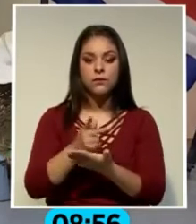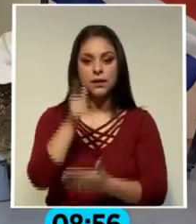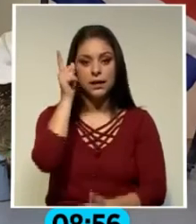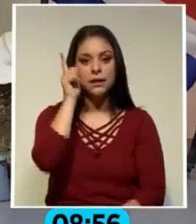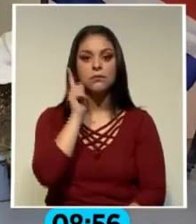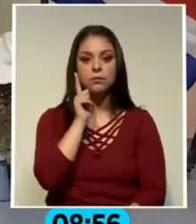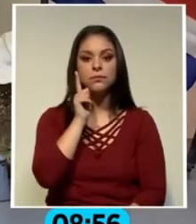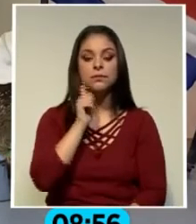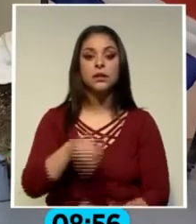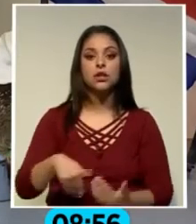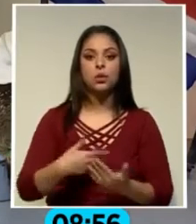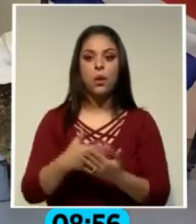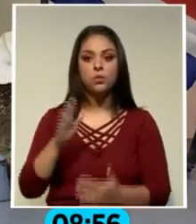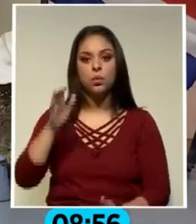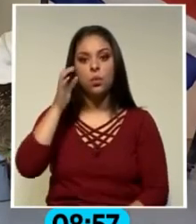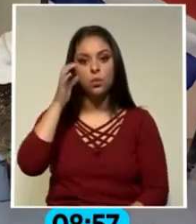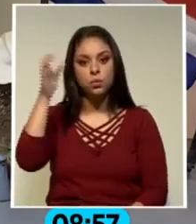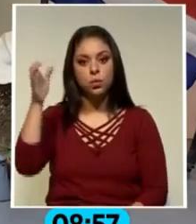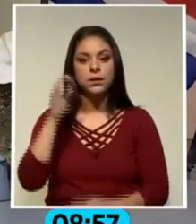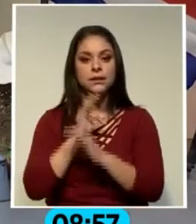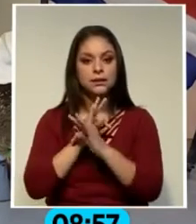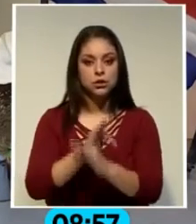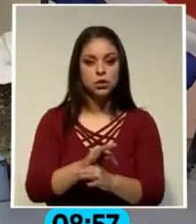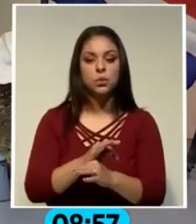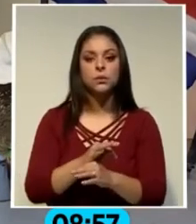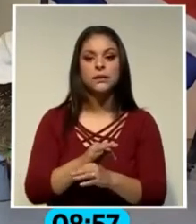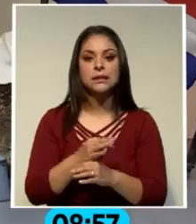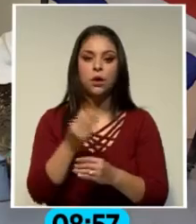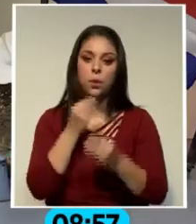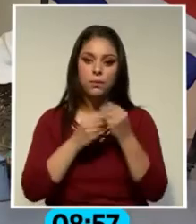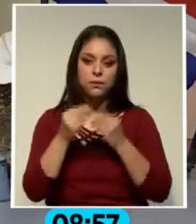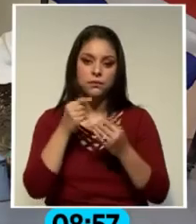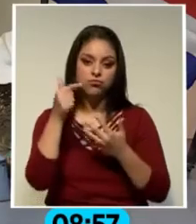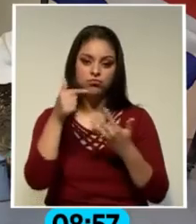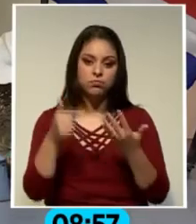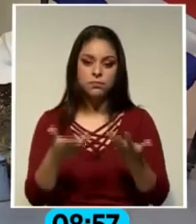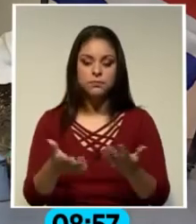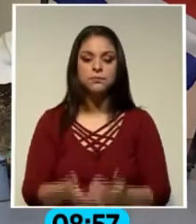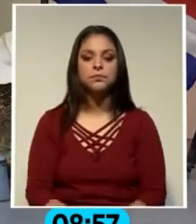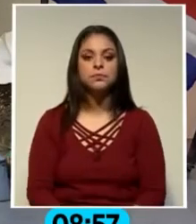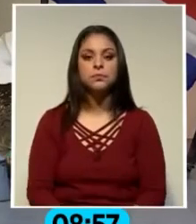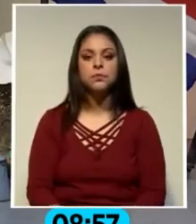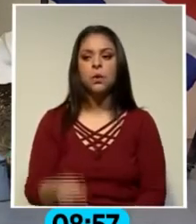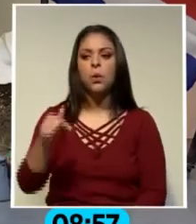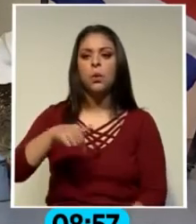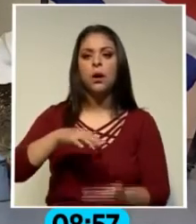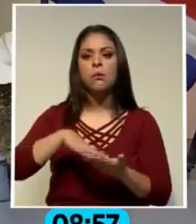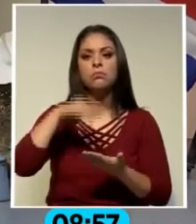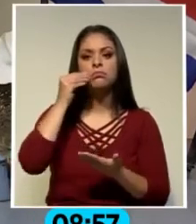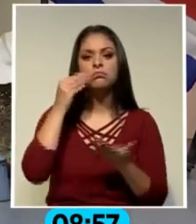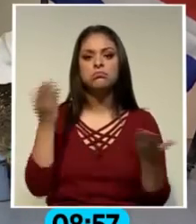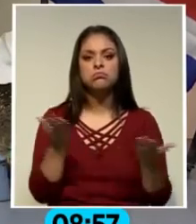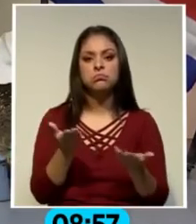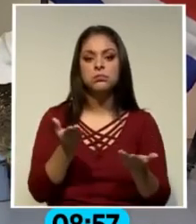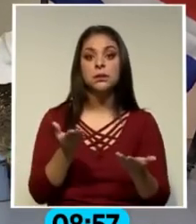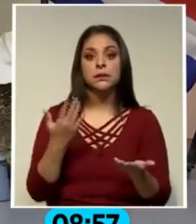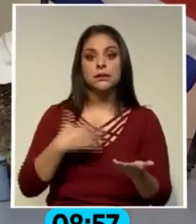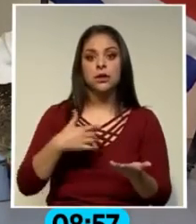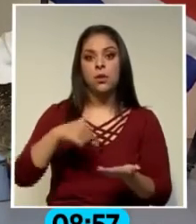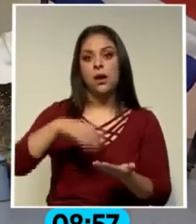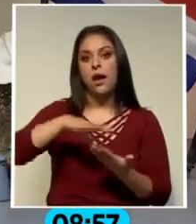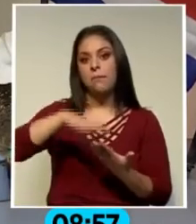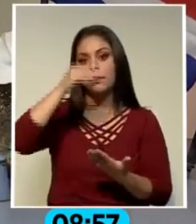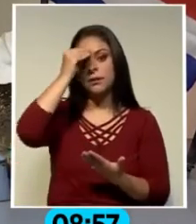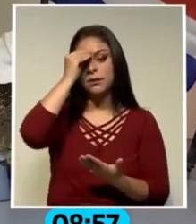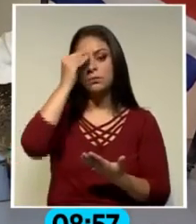y toda su cultura, su tradición, su gastronomía, etc. Niña Ley, ¿qué aprendimos hoy? Hoy aprendimos acerca